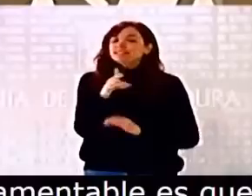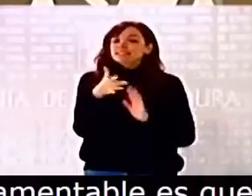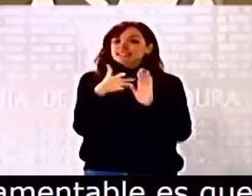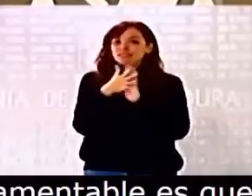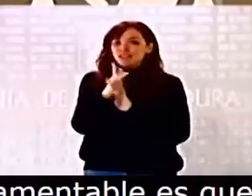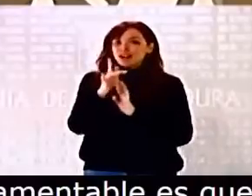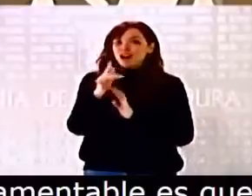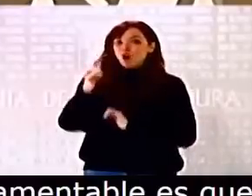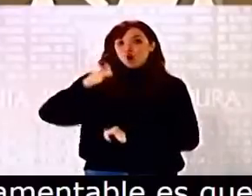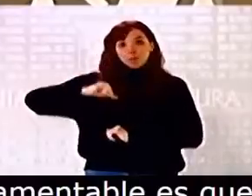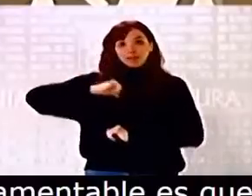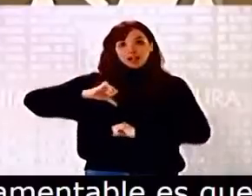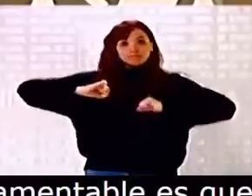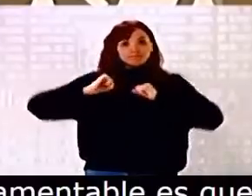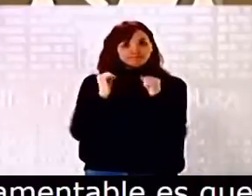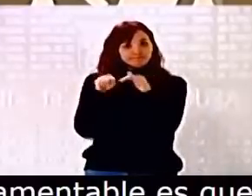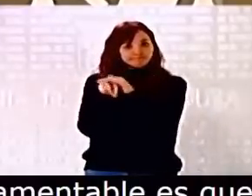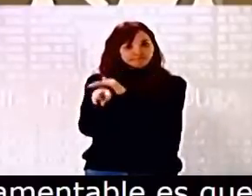la hospitalización,